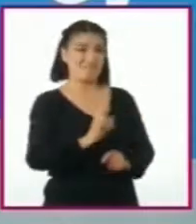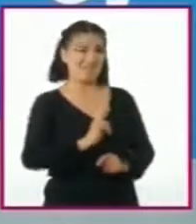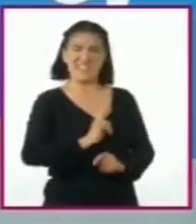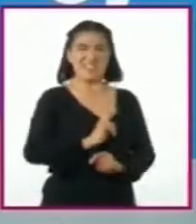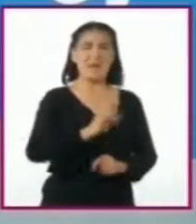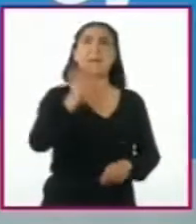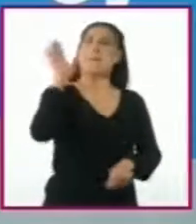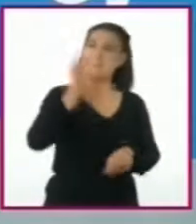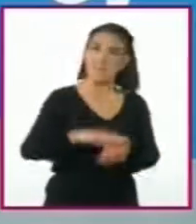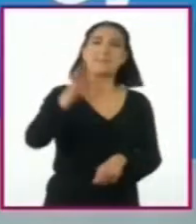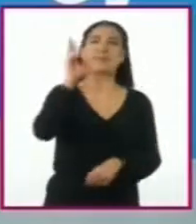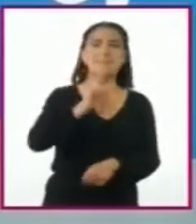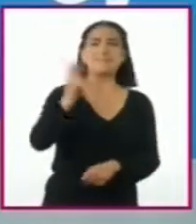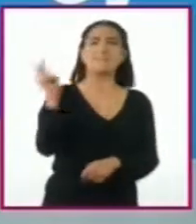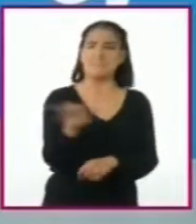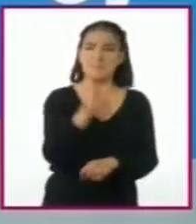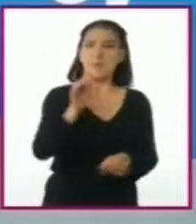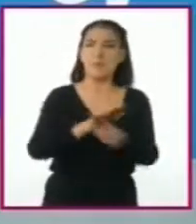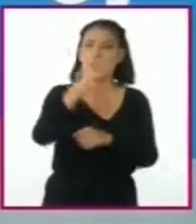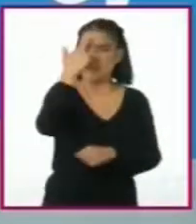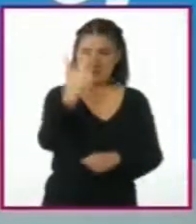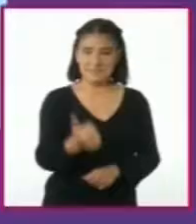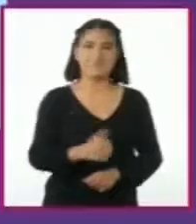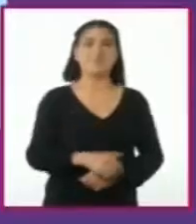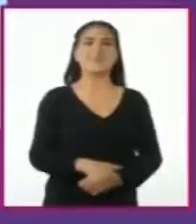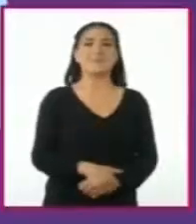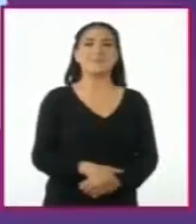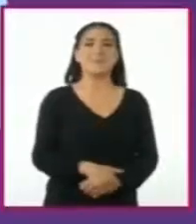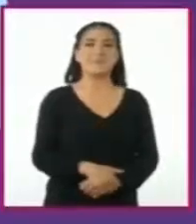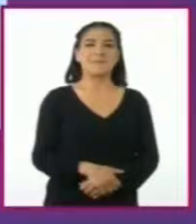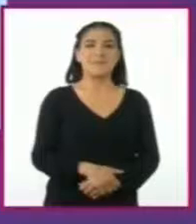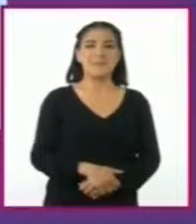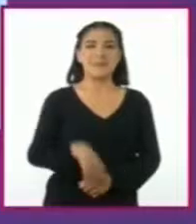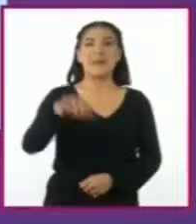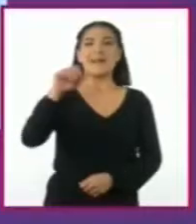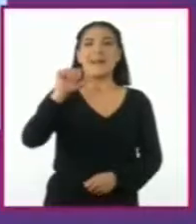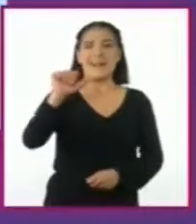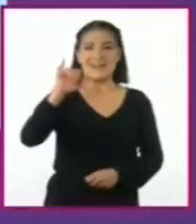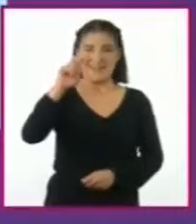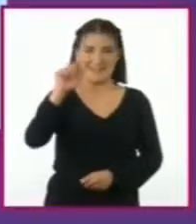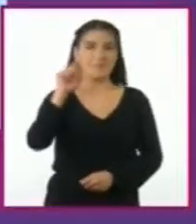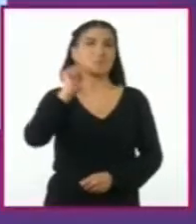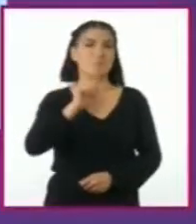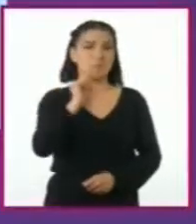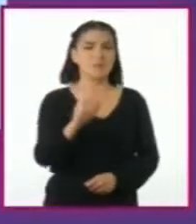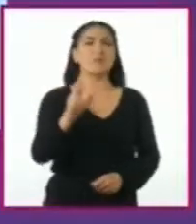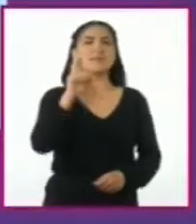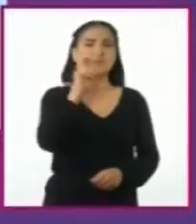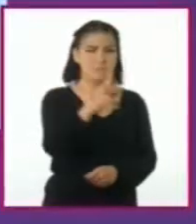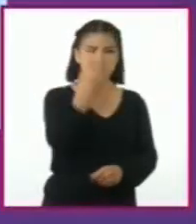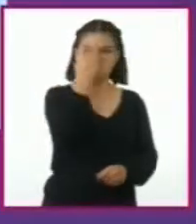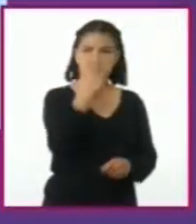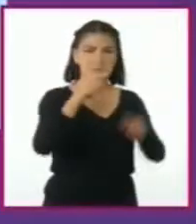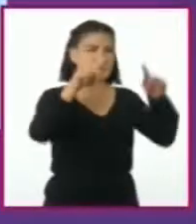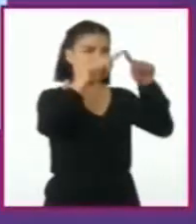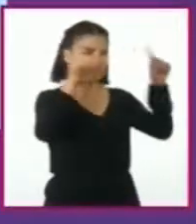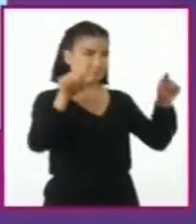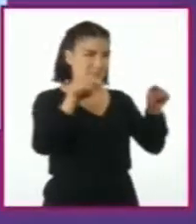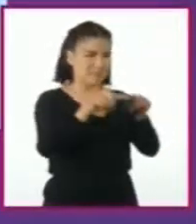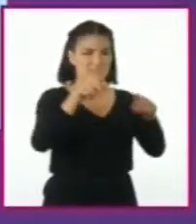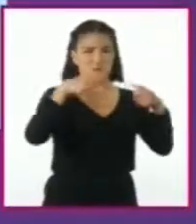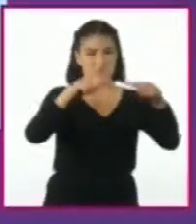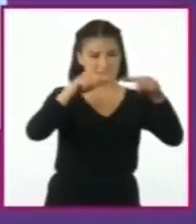encontrar otra razón. Veamos. Aida observa los televisores y después de analizar el